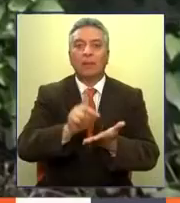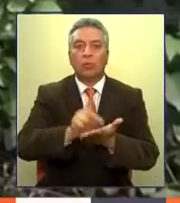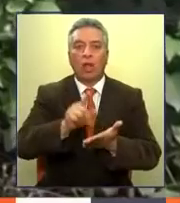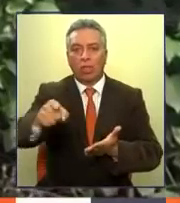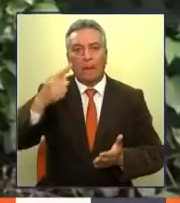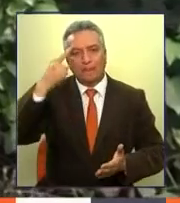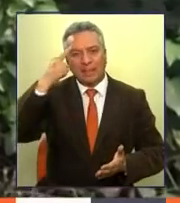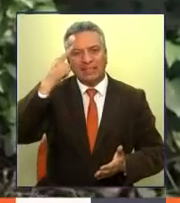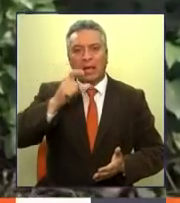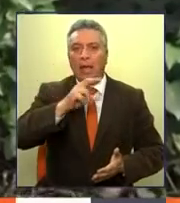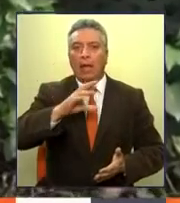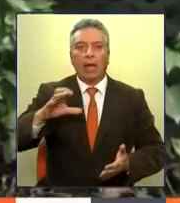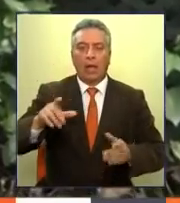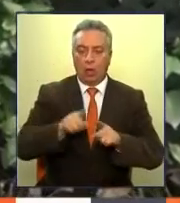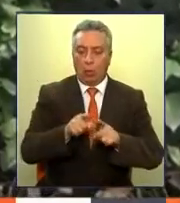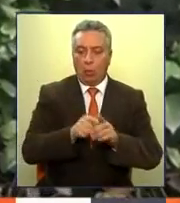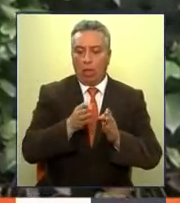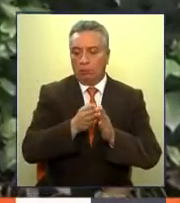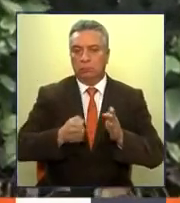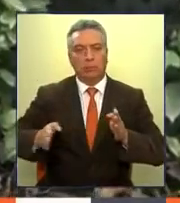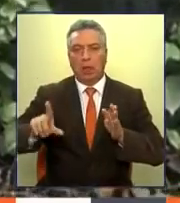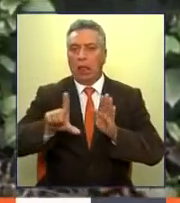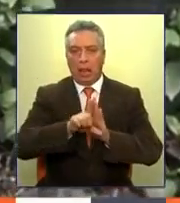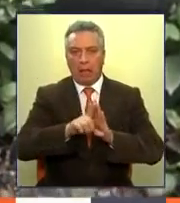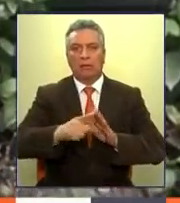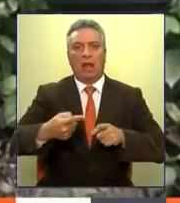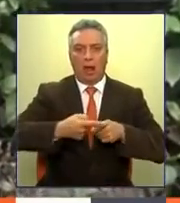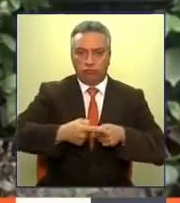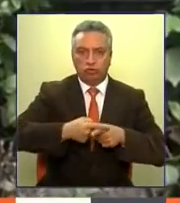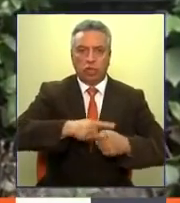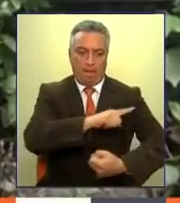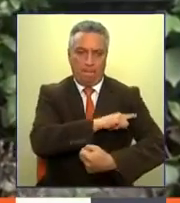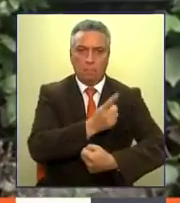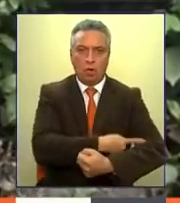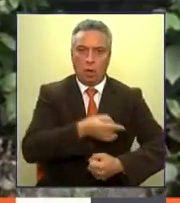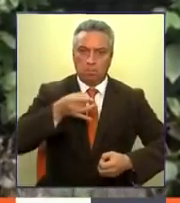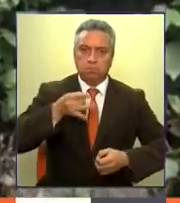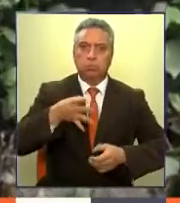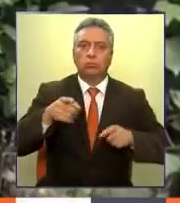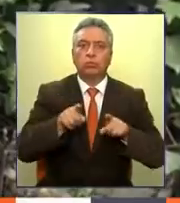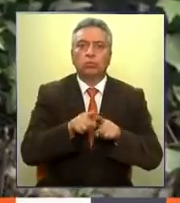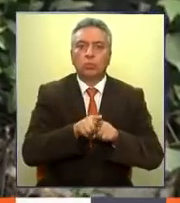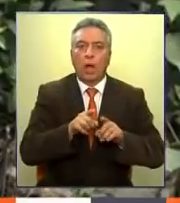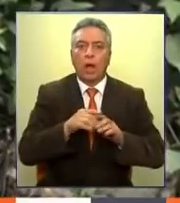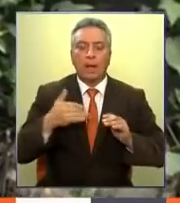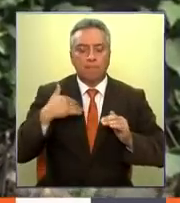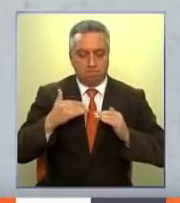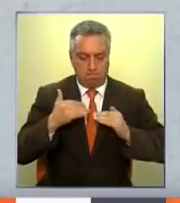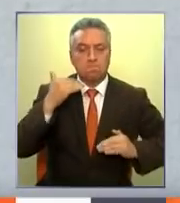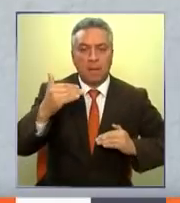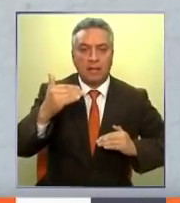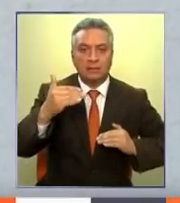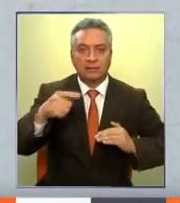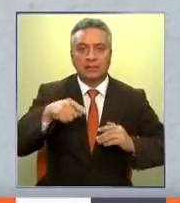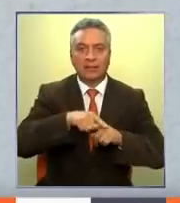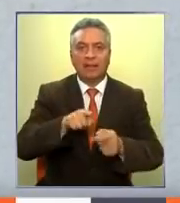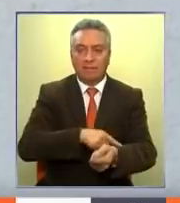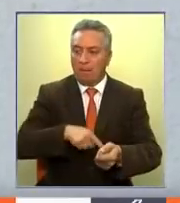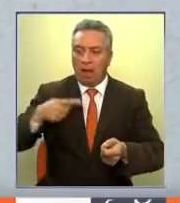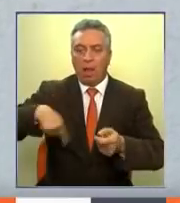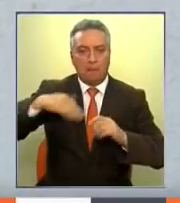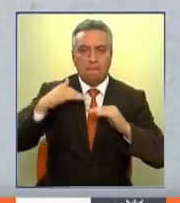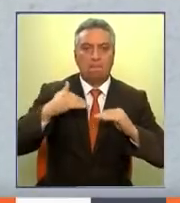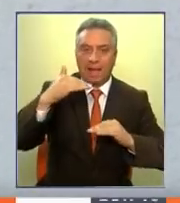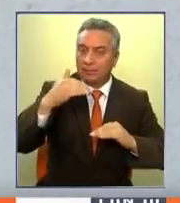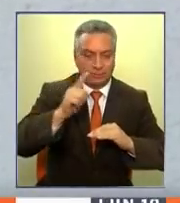ley, que no duda en amenazar, en abusar de su poder para sacar una ventaja personal y de su familia. Y como todo hecho